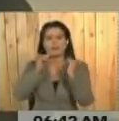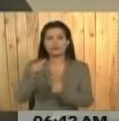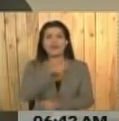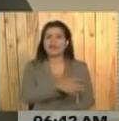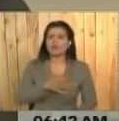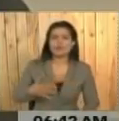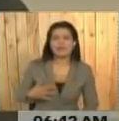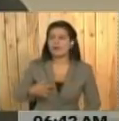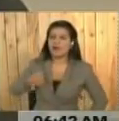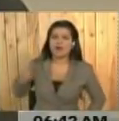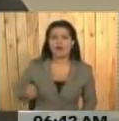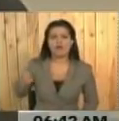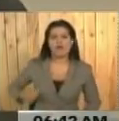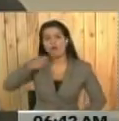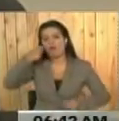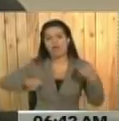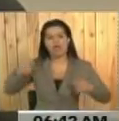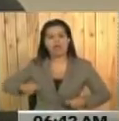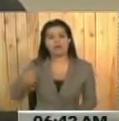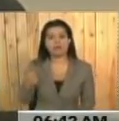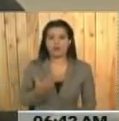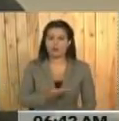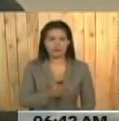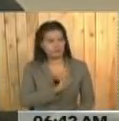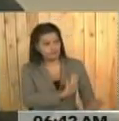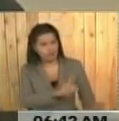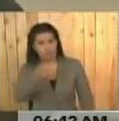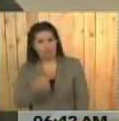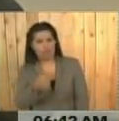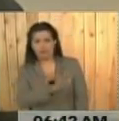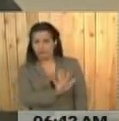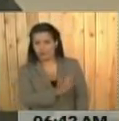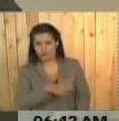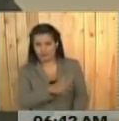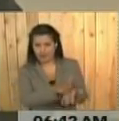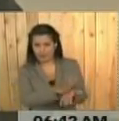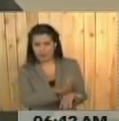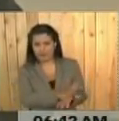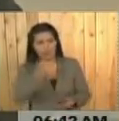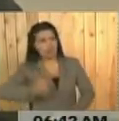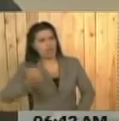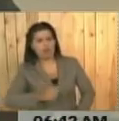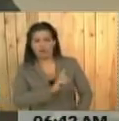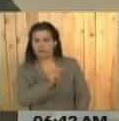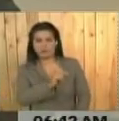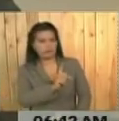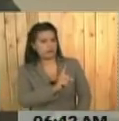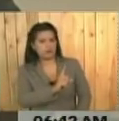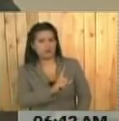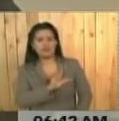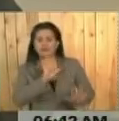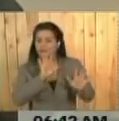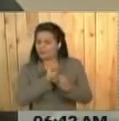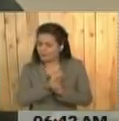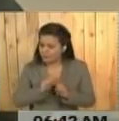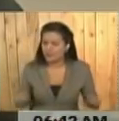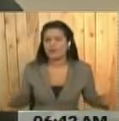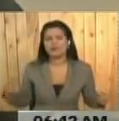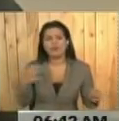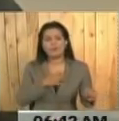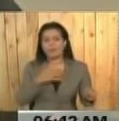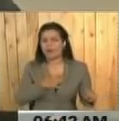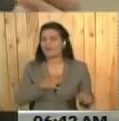hacerlo por a lo guapos Pues a los guapos no guapos No no va a ser posible No hay forma ni manera que